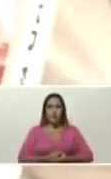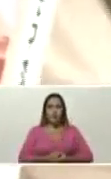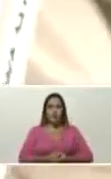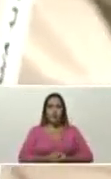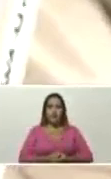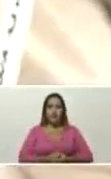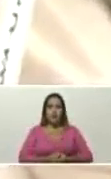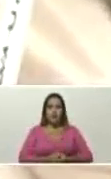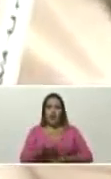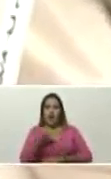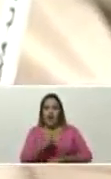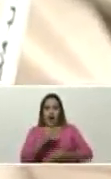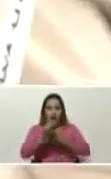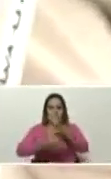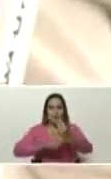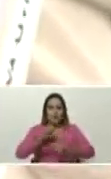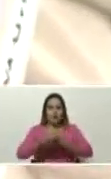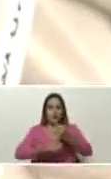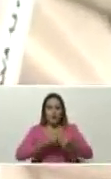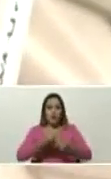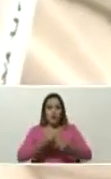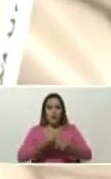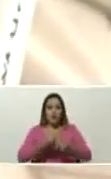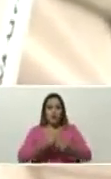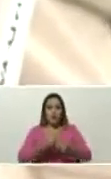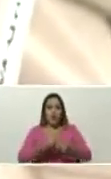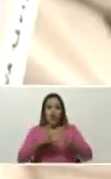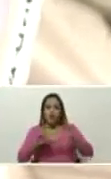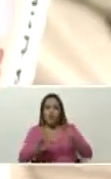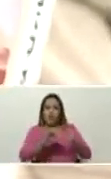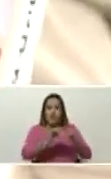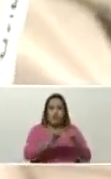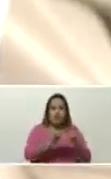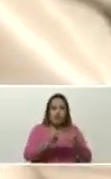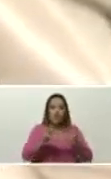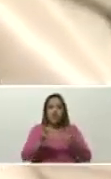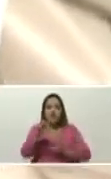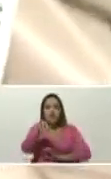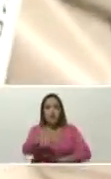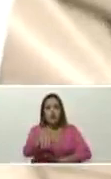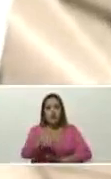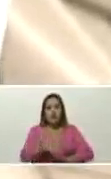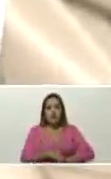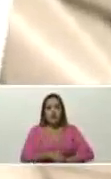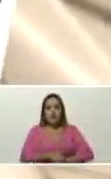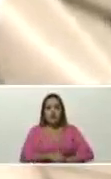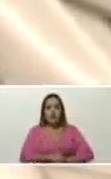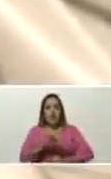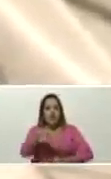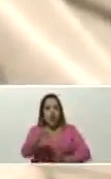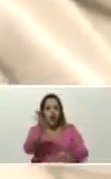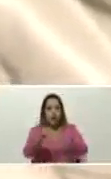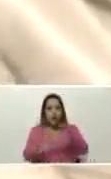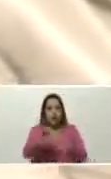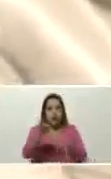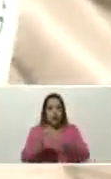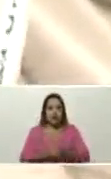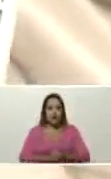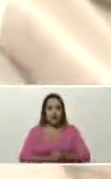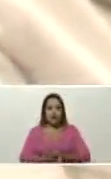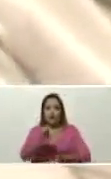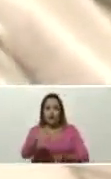que han ido construyendo la nueva arquitectura del nuevo Estado, el Estado de justicia, el